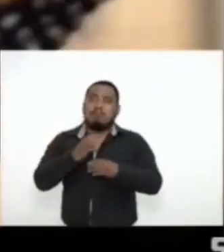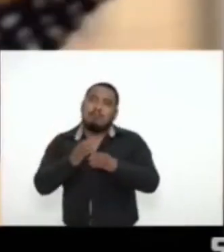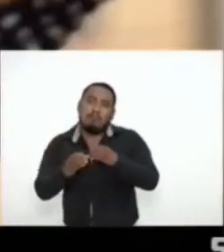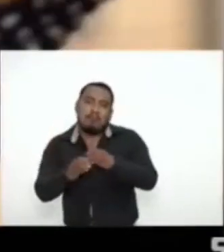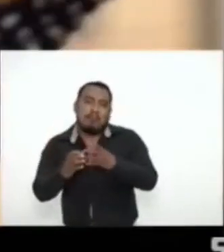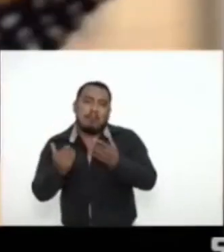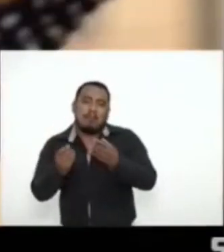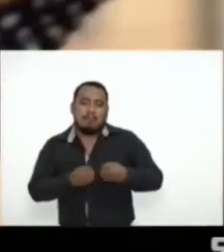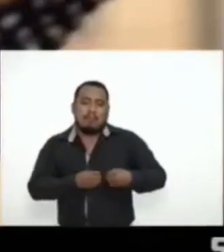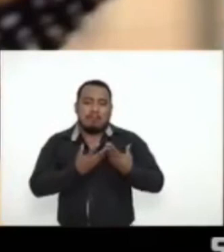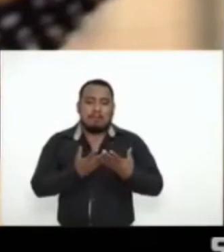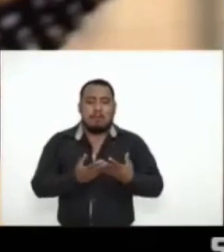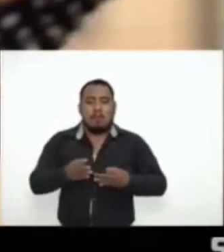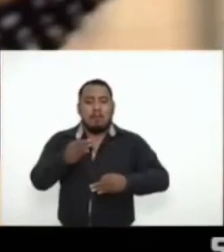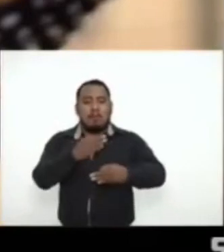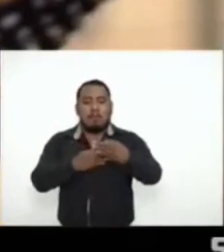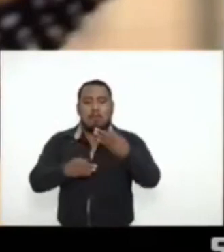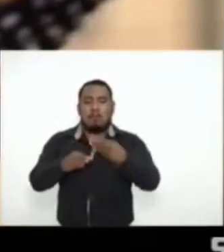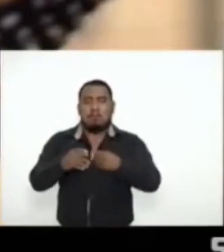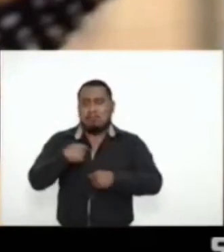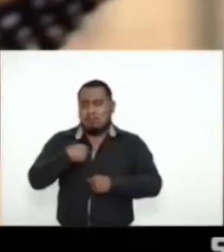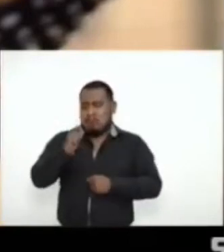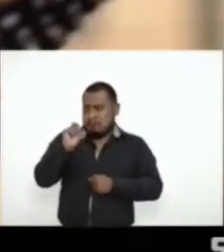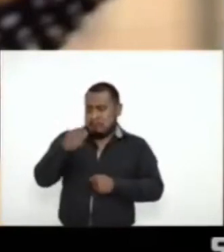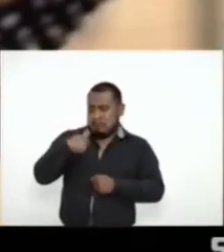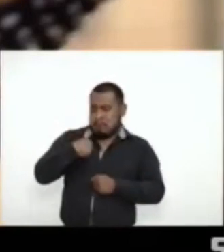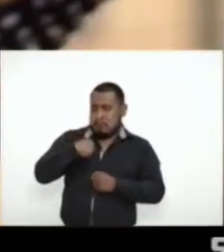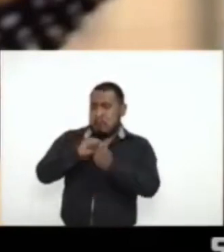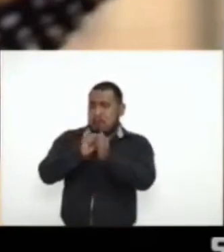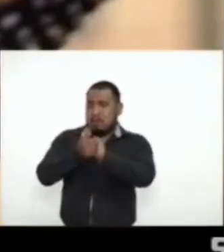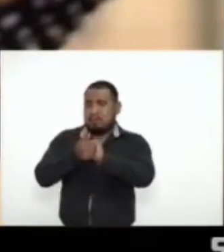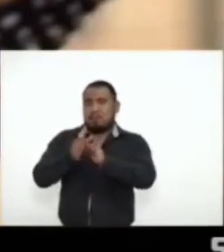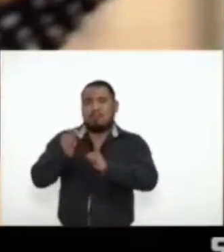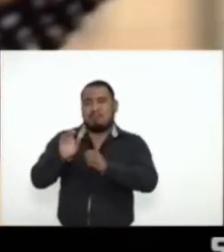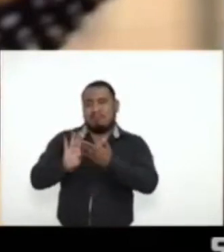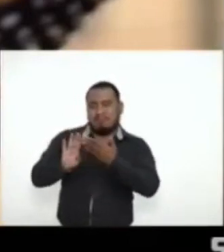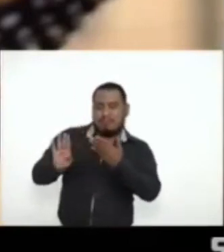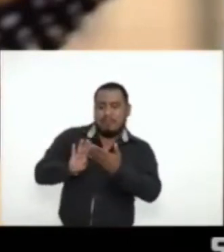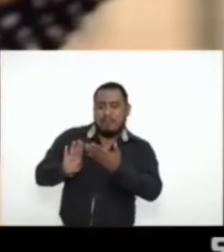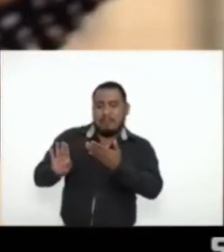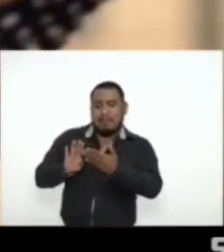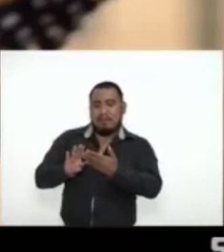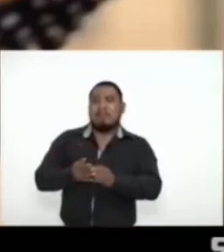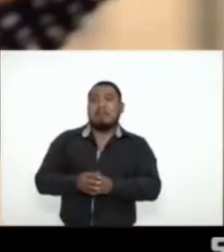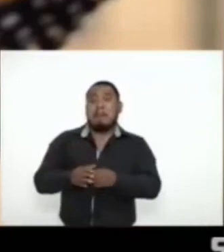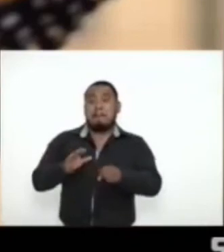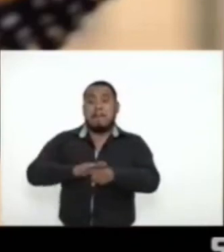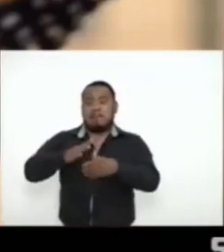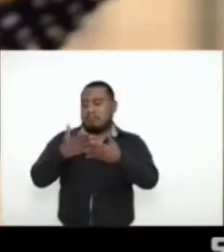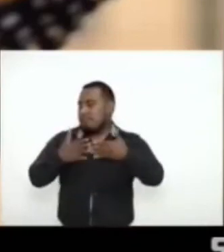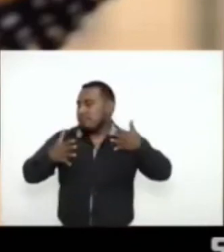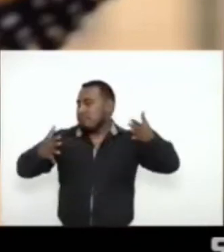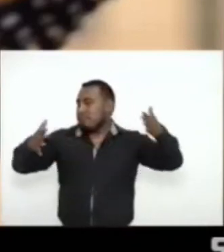Todo lo que aceptamos se transforma. Todo lo que rechazamos se amplifica. Así